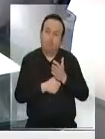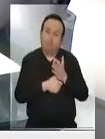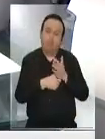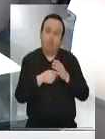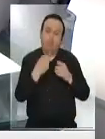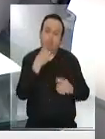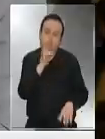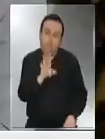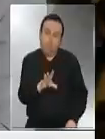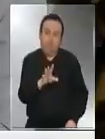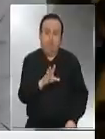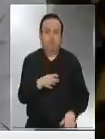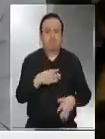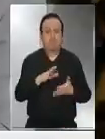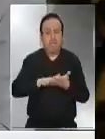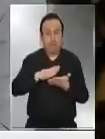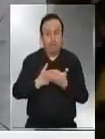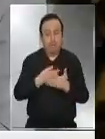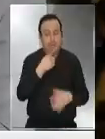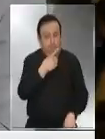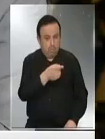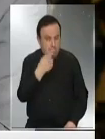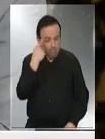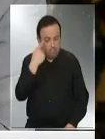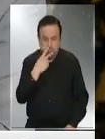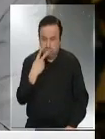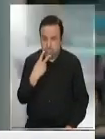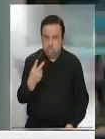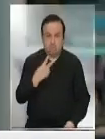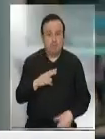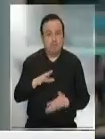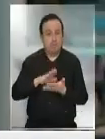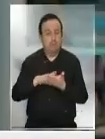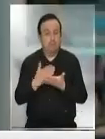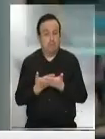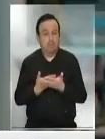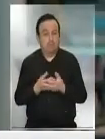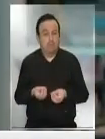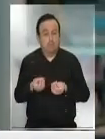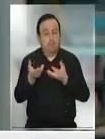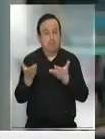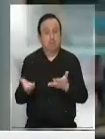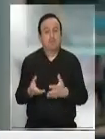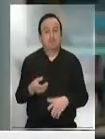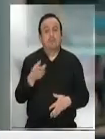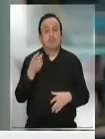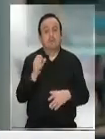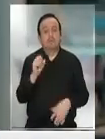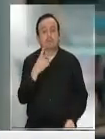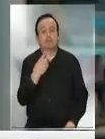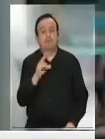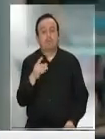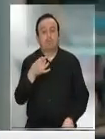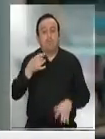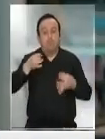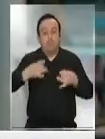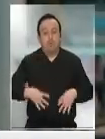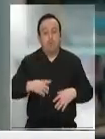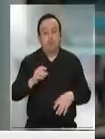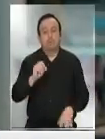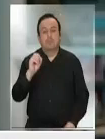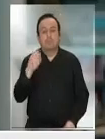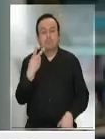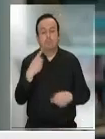que se tienen que acabar las ISAPRES? ¿Esa es la mirada que tiene el Colegio Médico? La propuesta que tiene el Colegio Médico habla justamente de tener un seguro único y seguros de